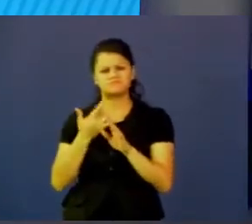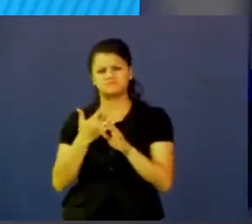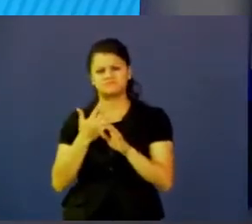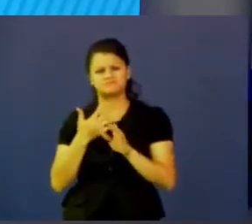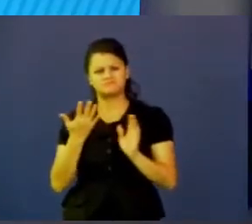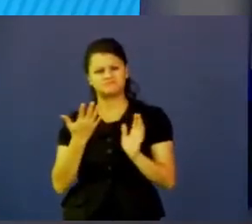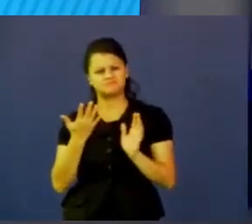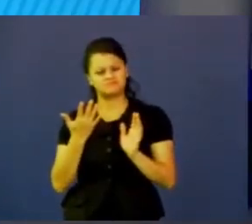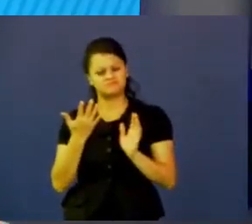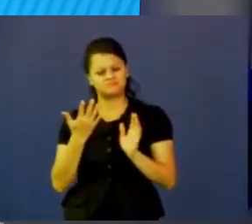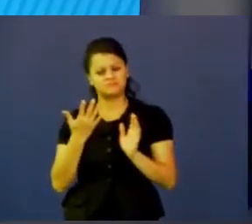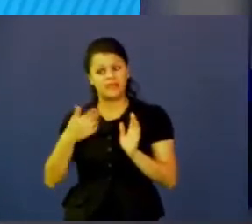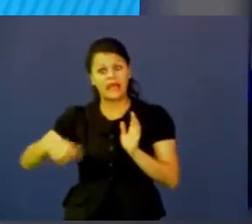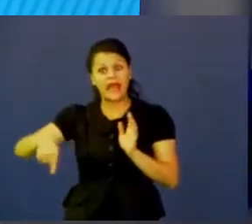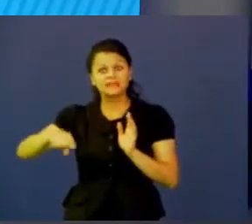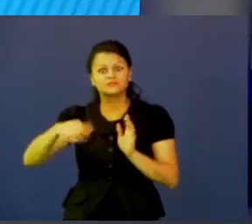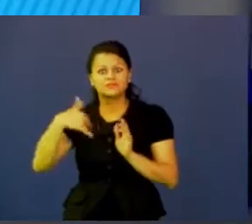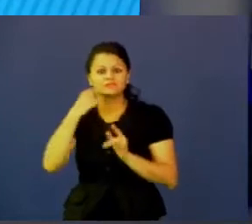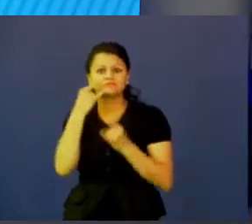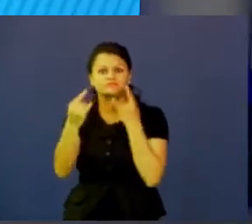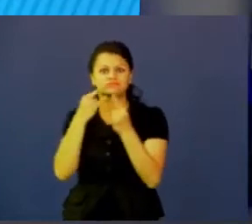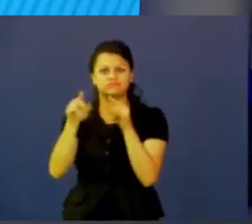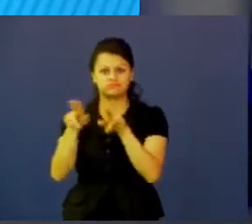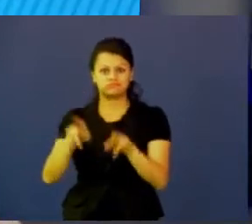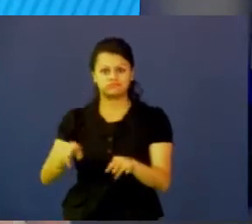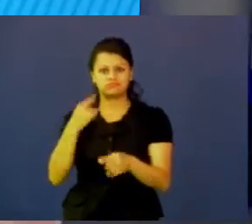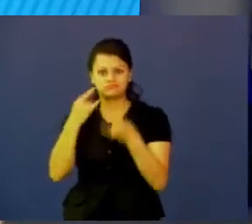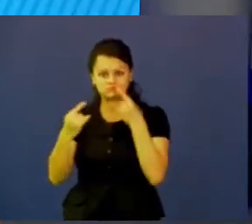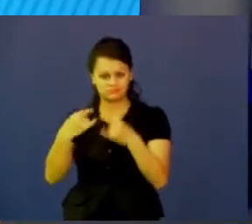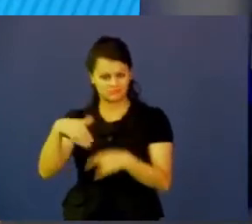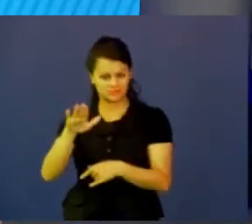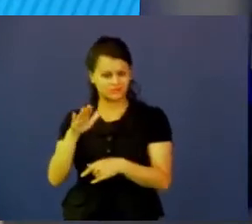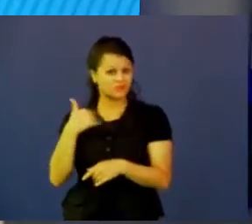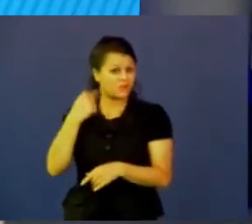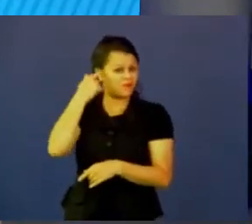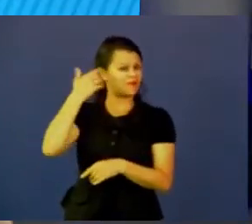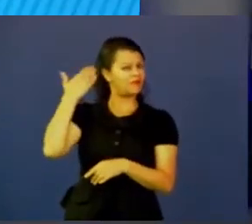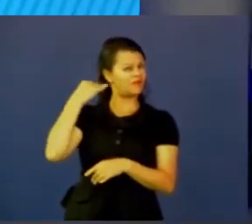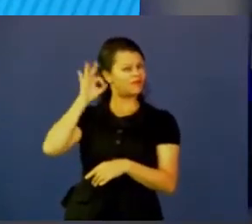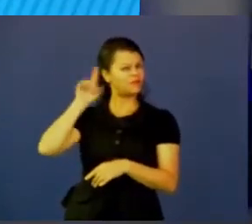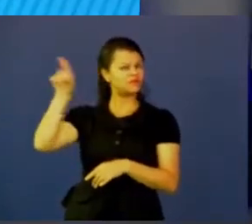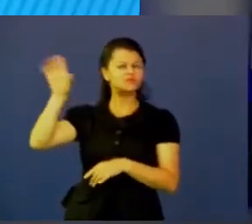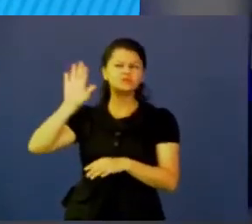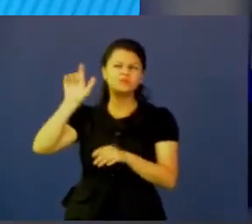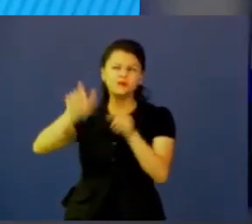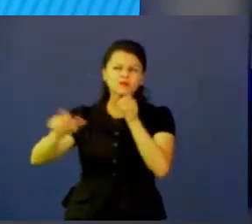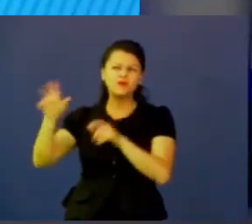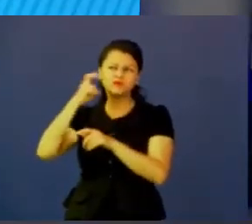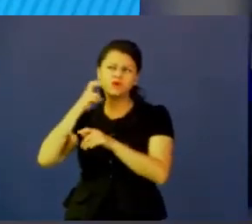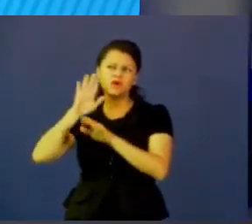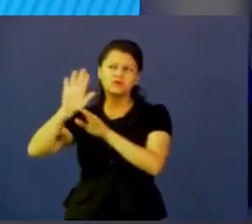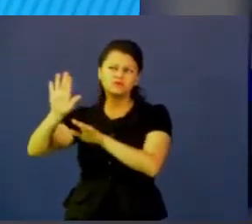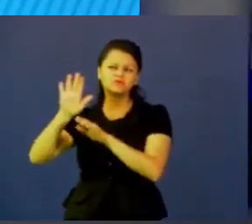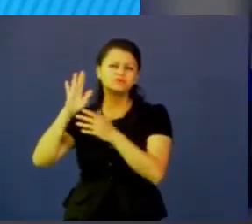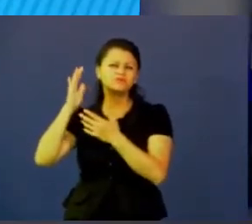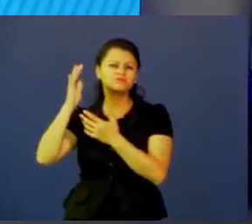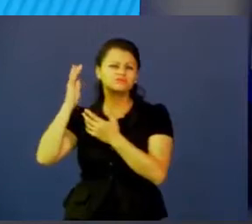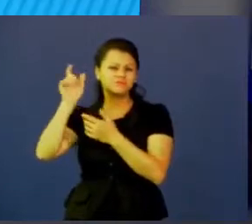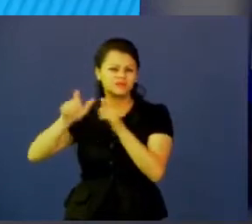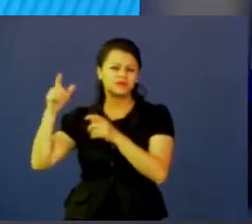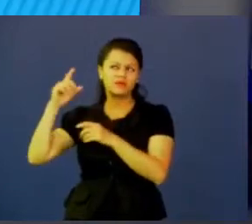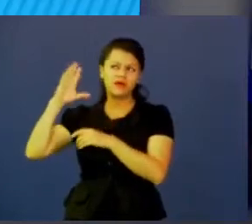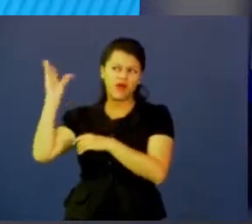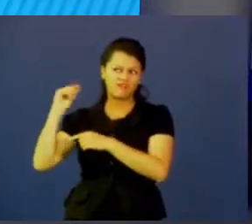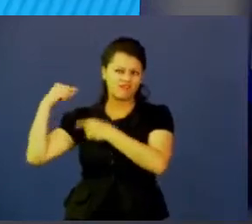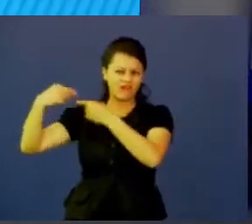pensado, como hacedora de política pública, que los afrodescendientes de pronto no estaban tan conectados. Pero hoy sabemos que son los más conectados y digitales